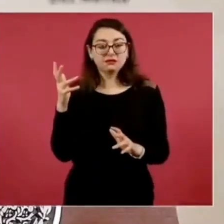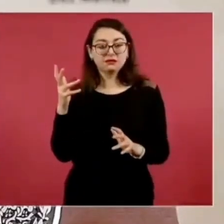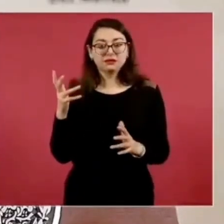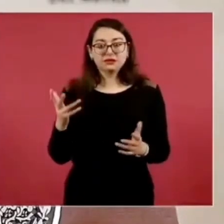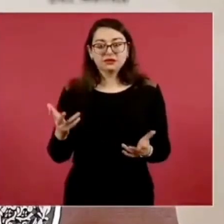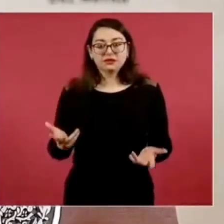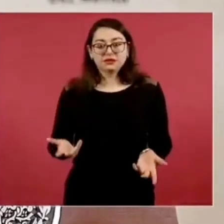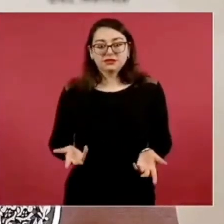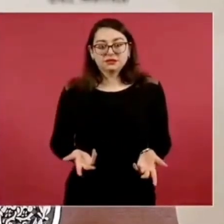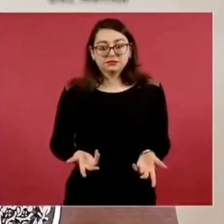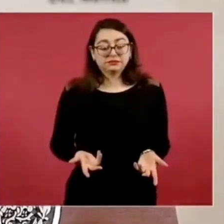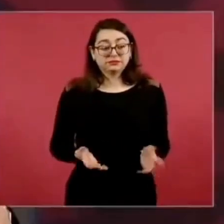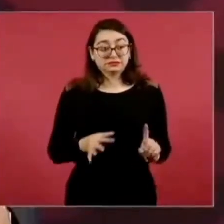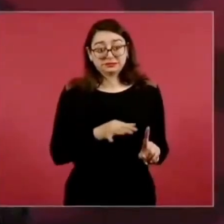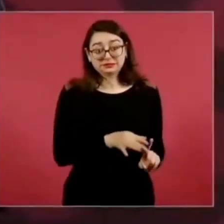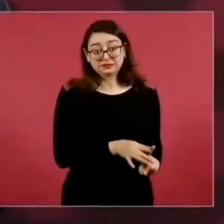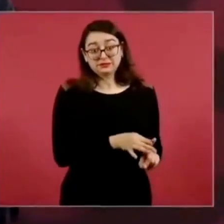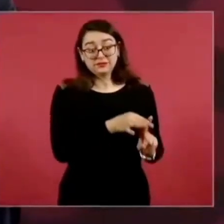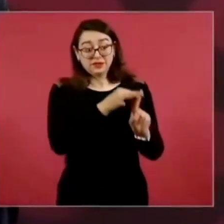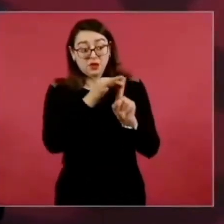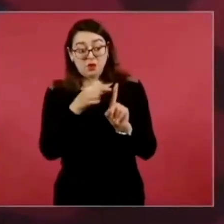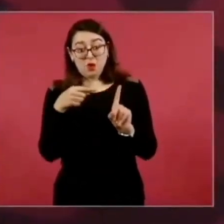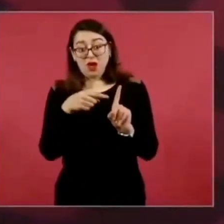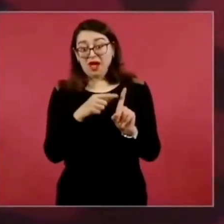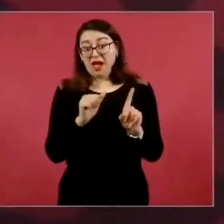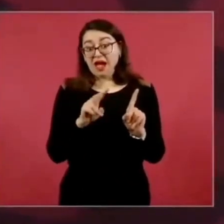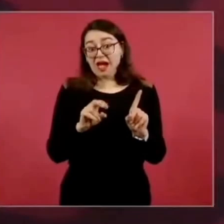Ávila Camacho. Entonces,